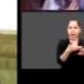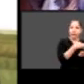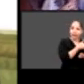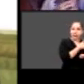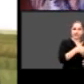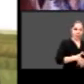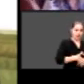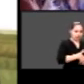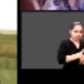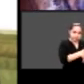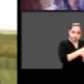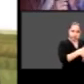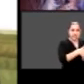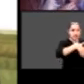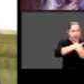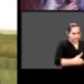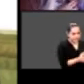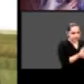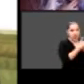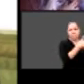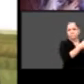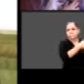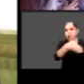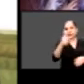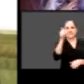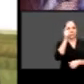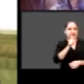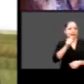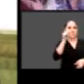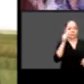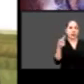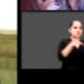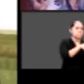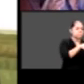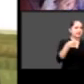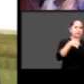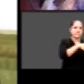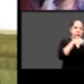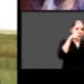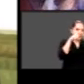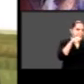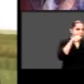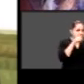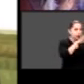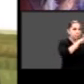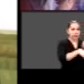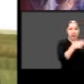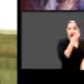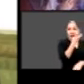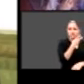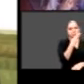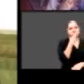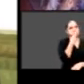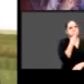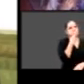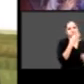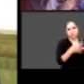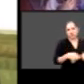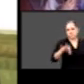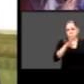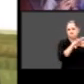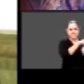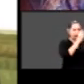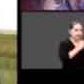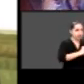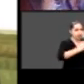Y particularmente, por ejemplo, en el caso de Heckman que recientemente vimos en el video, las investigaciones nos muestran